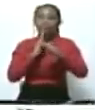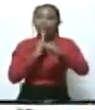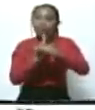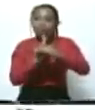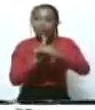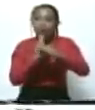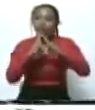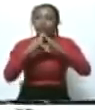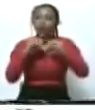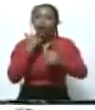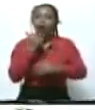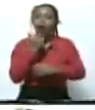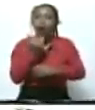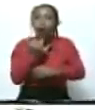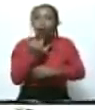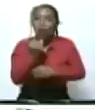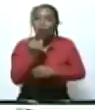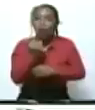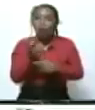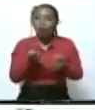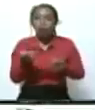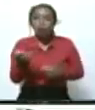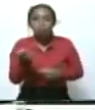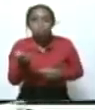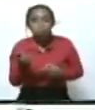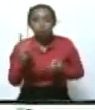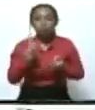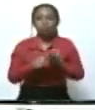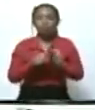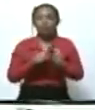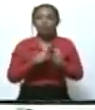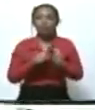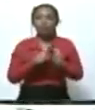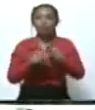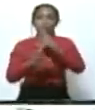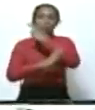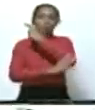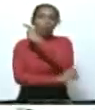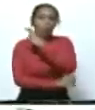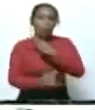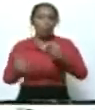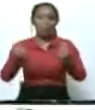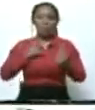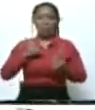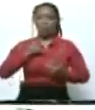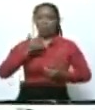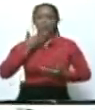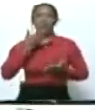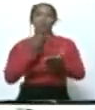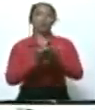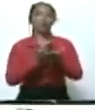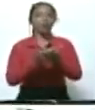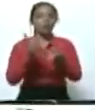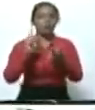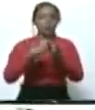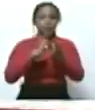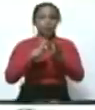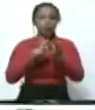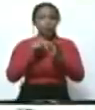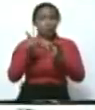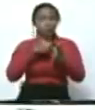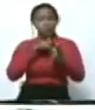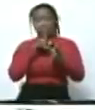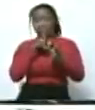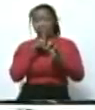todo trance la manipulación, los autopropuestos. Eso es terrible,